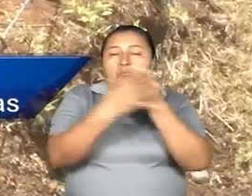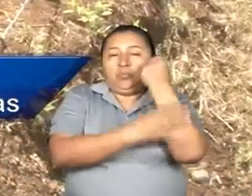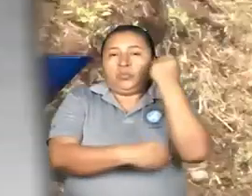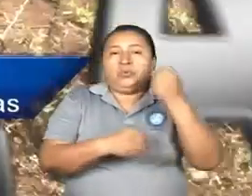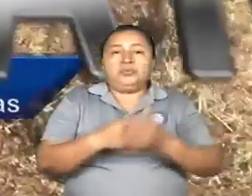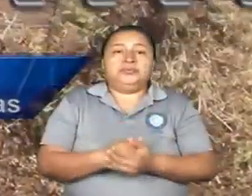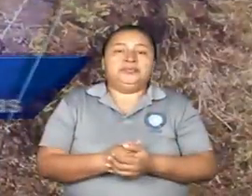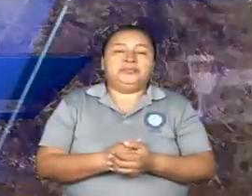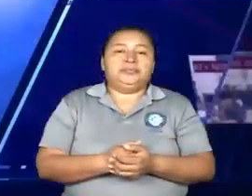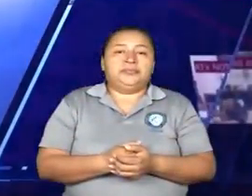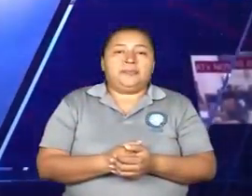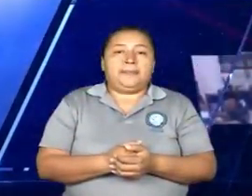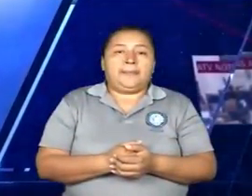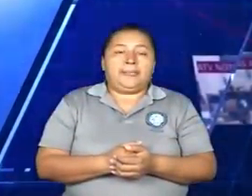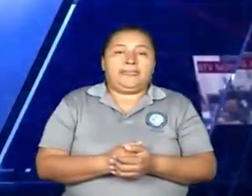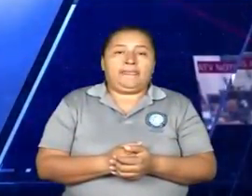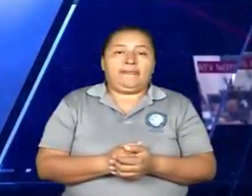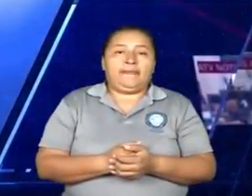recursos.